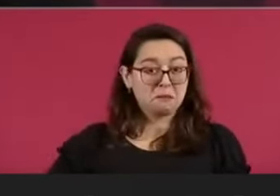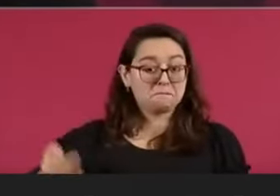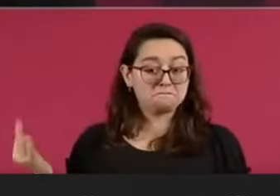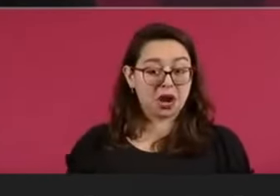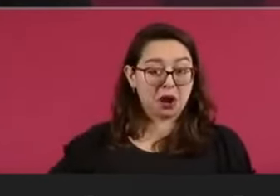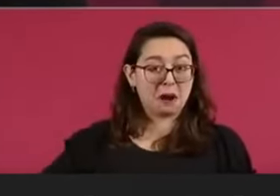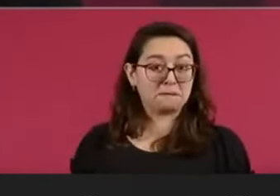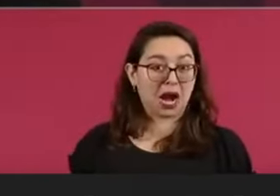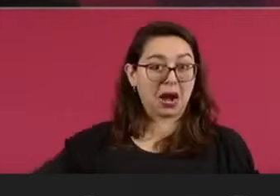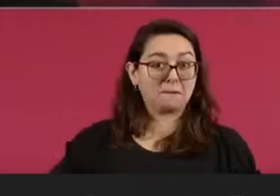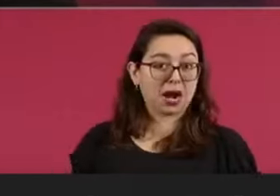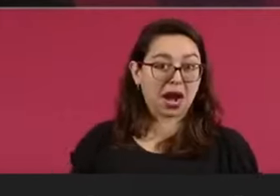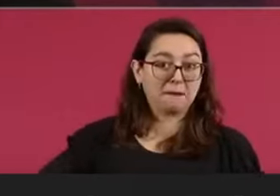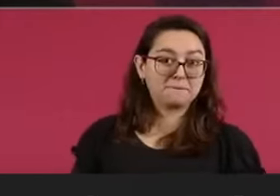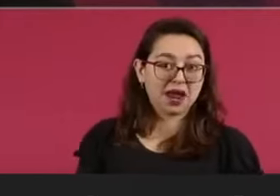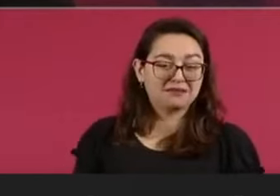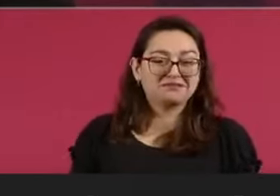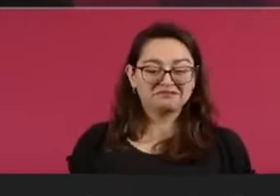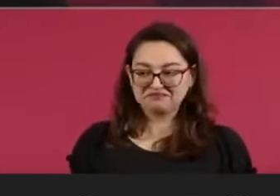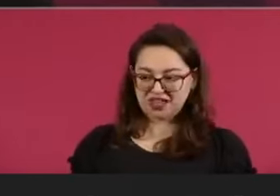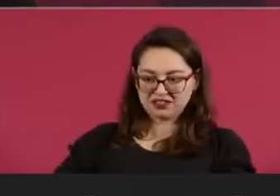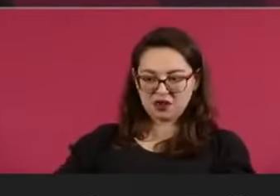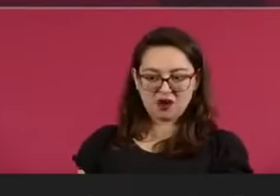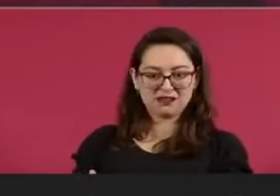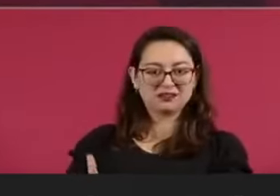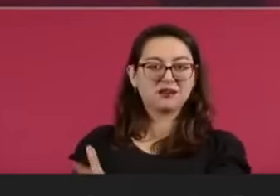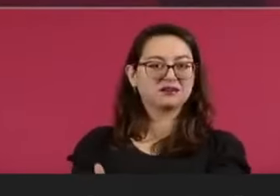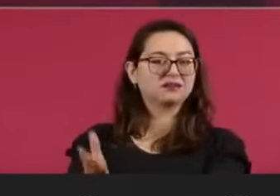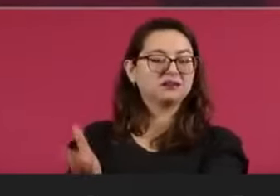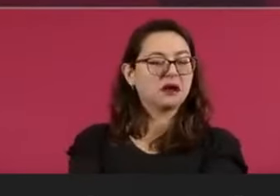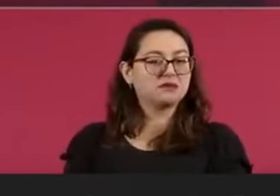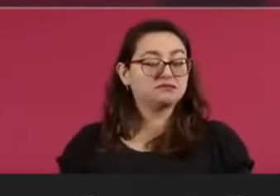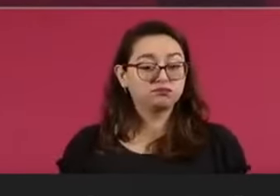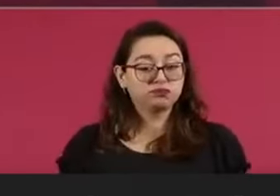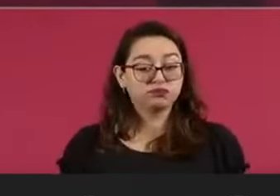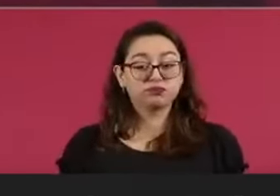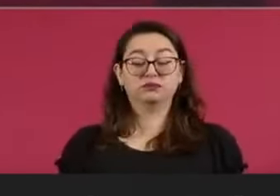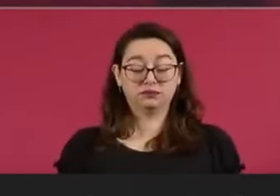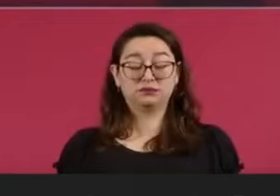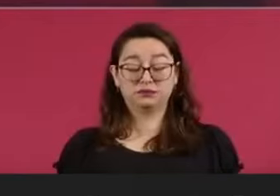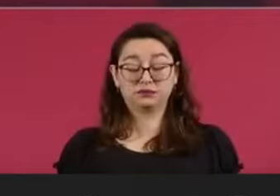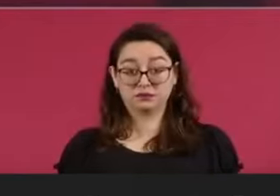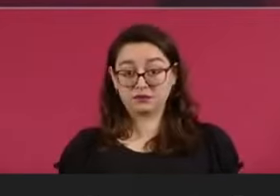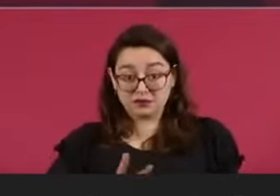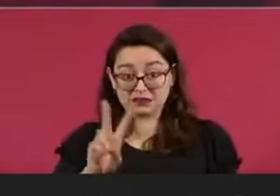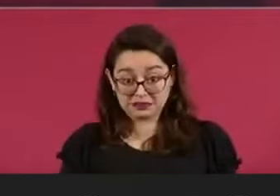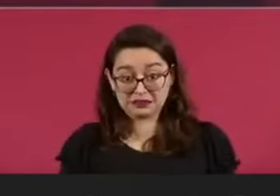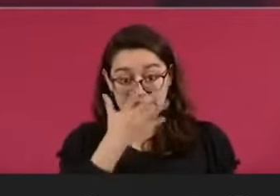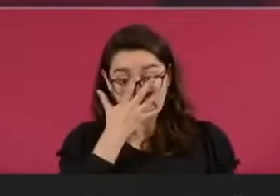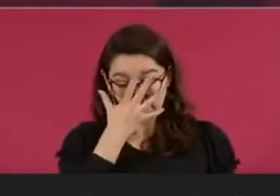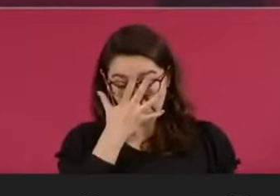porque no hay impunidad para nadie. Lo que estamos enfrentando, o sea, porque hay